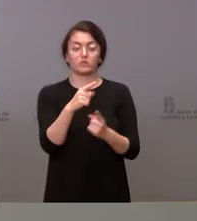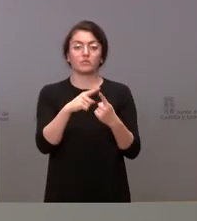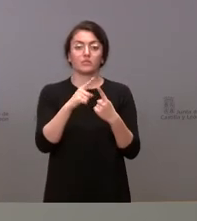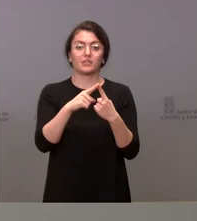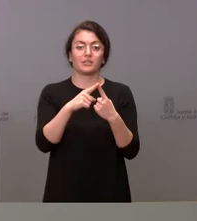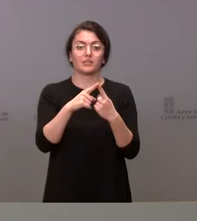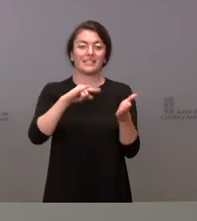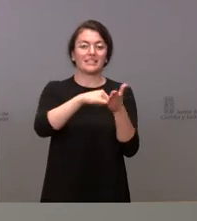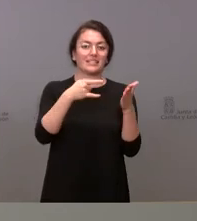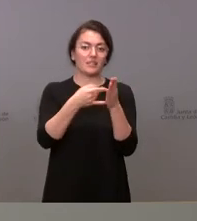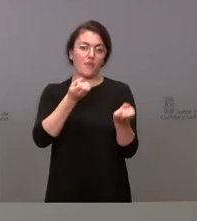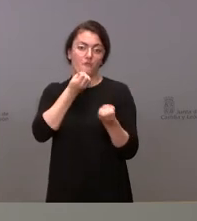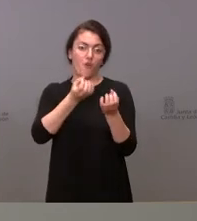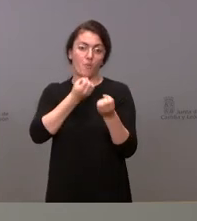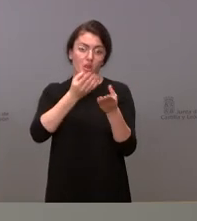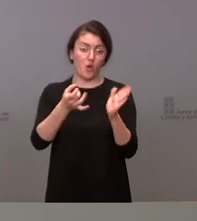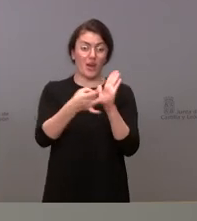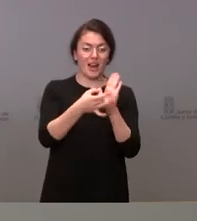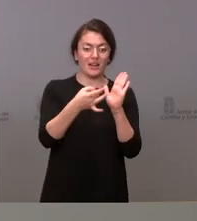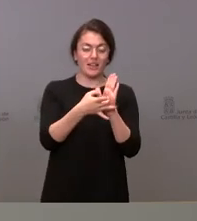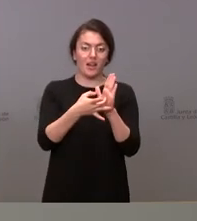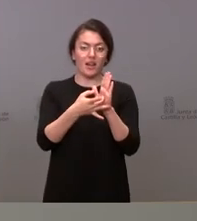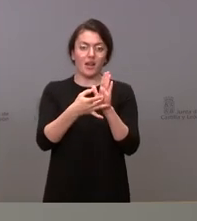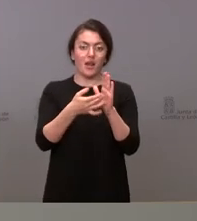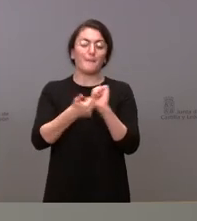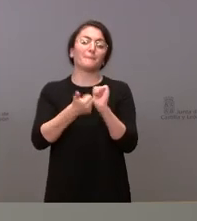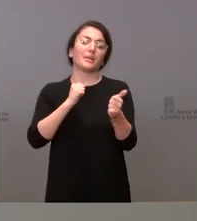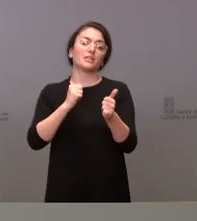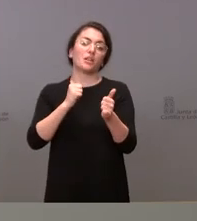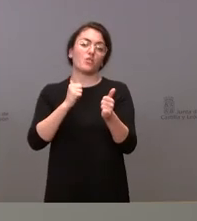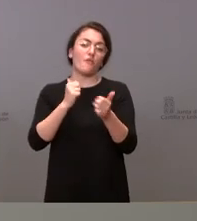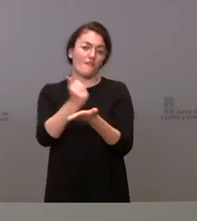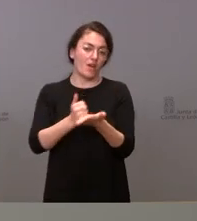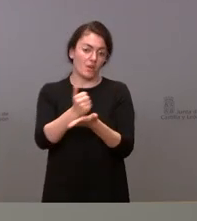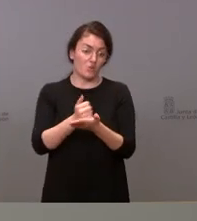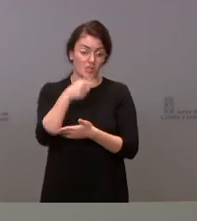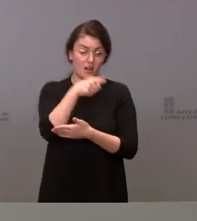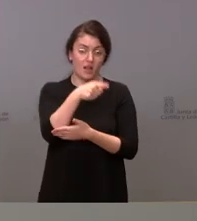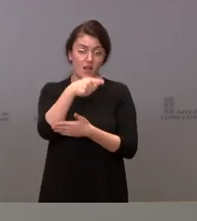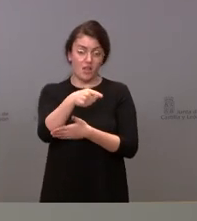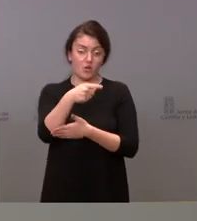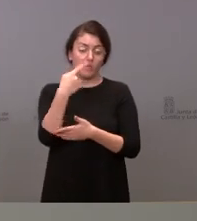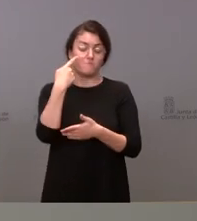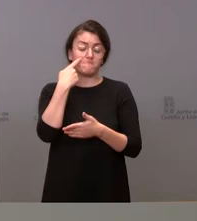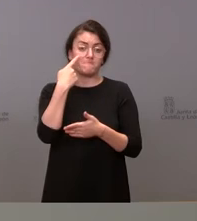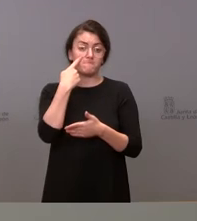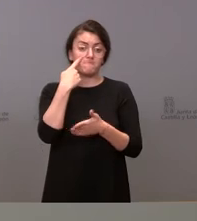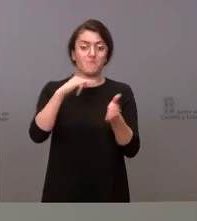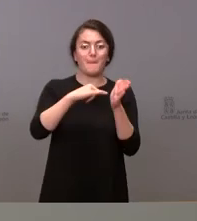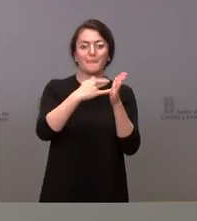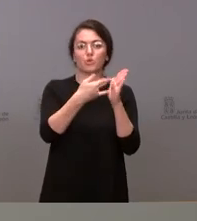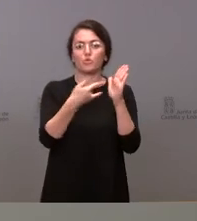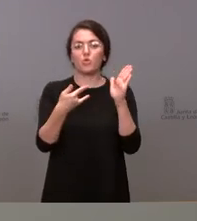Sistema de Información, Calidad y Prestación Farmacéutica. Ellos son, obviamente, los que establecen la metodología para extraer y